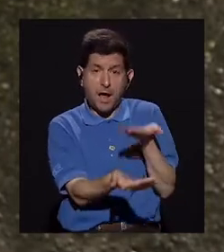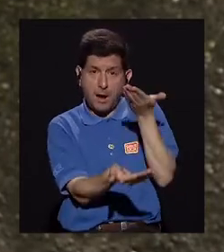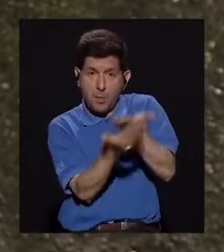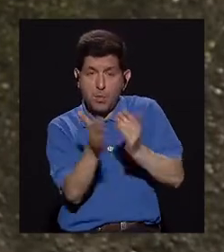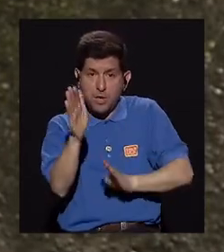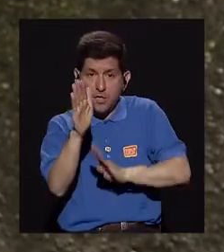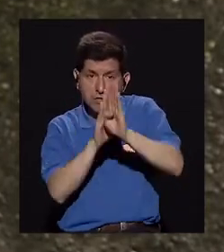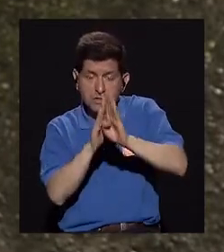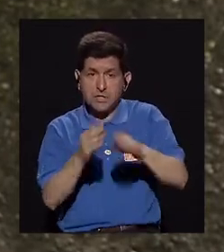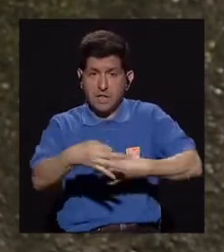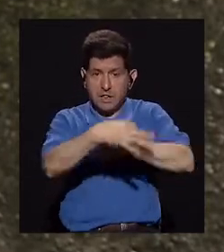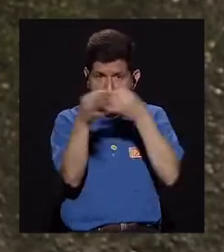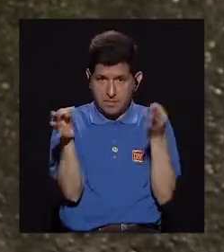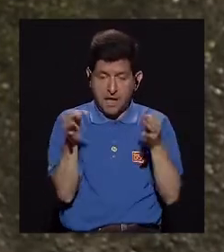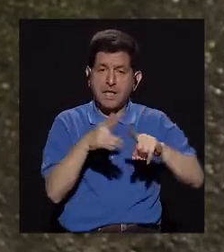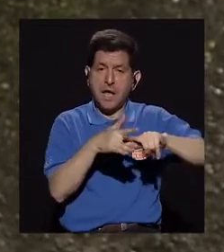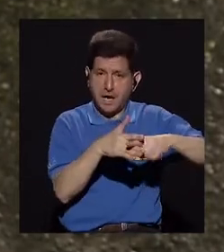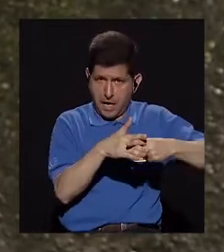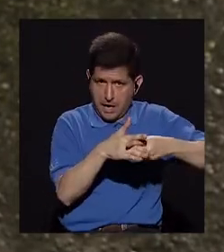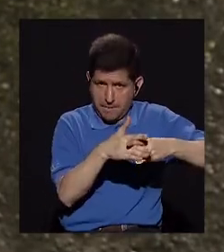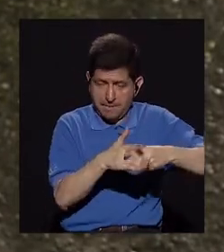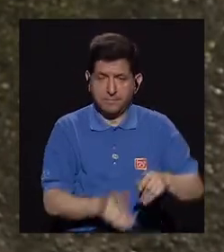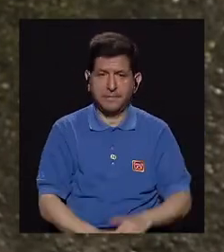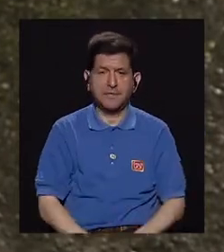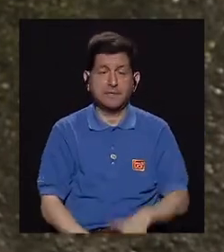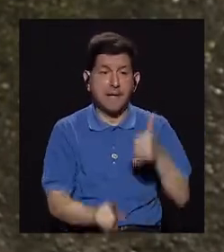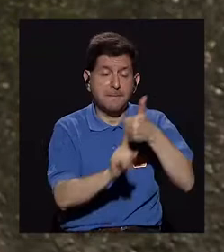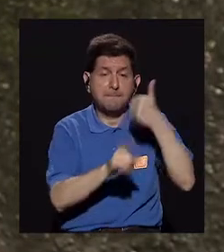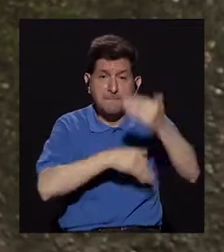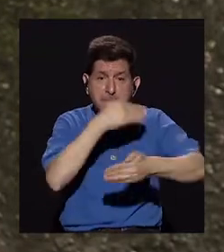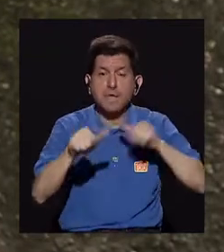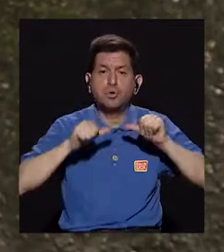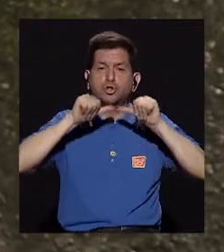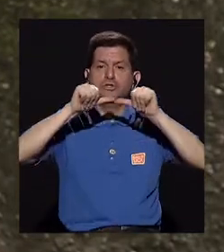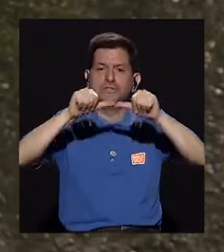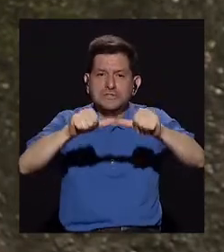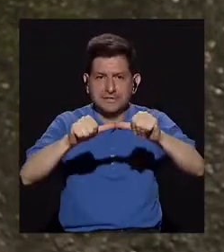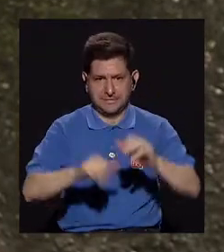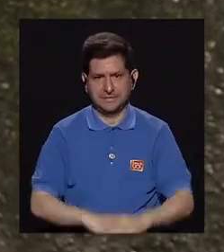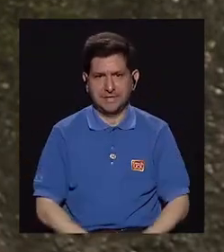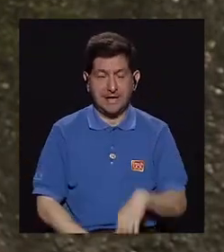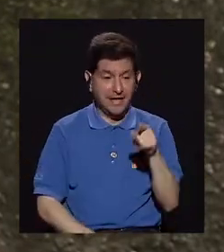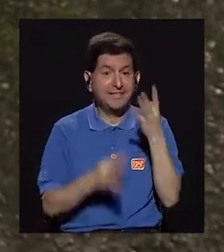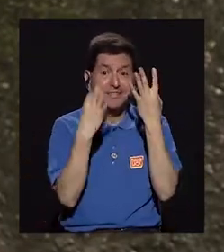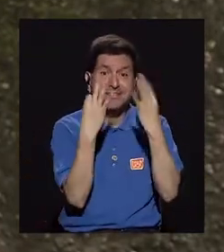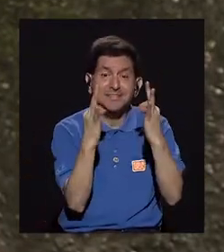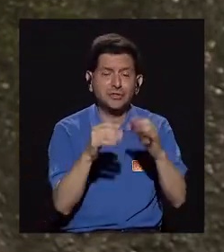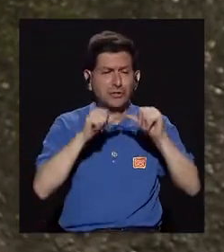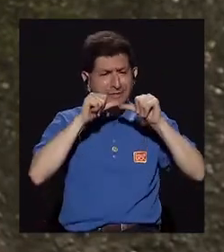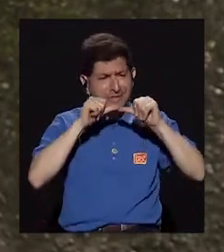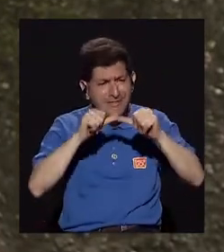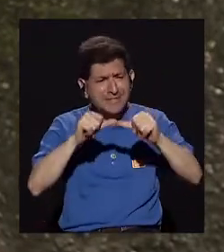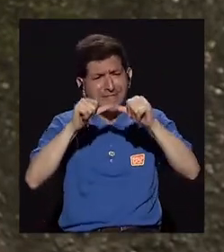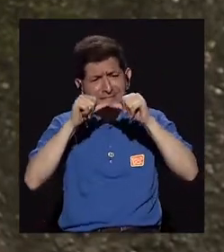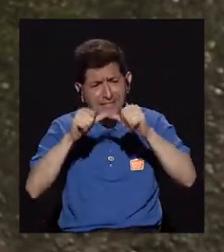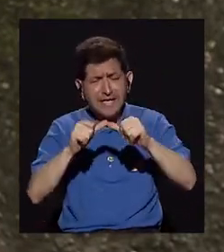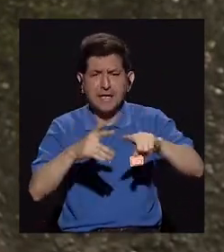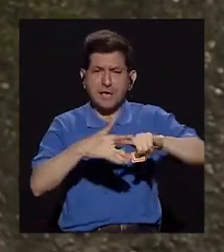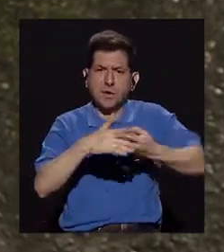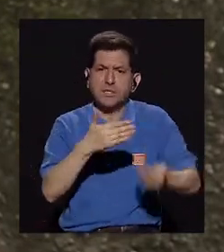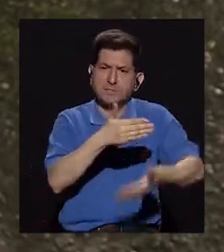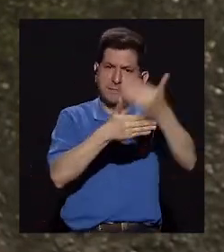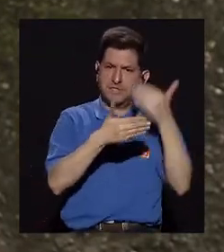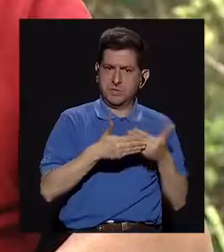que se desarrollan en el taller generen herramientas para que el mismo proceso continúe, ¿verdad? Y es lo que buscan, esa continuidad de lo que se